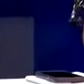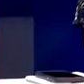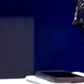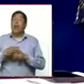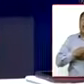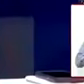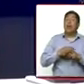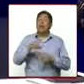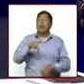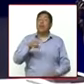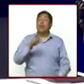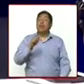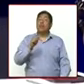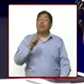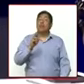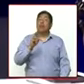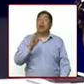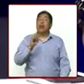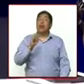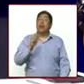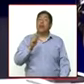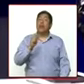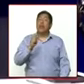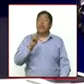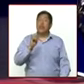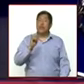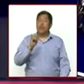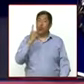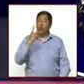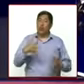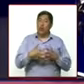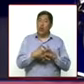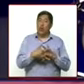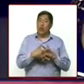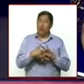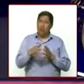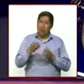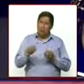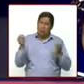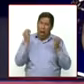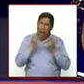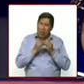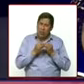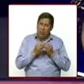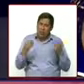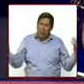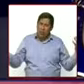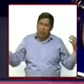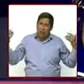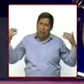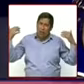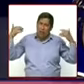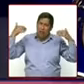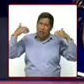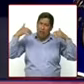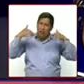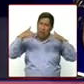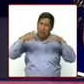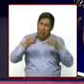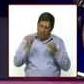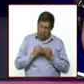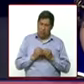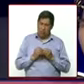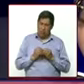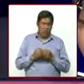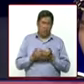Rápidamente hasta Parotani, donde se registra un punto de bloqueo y nos adelantabas, Álvaro, que se está masificando, se intensifica la presencia de